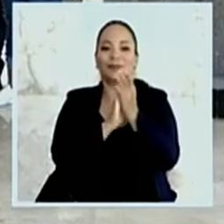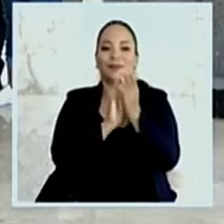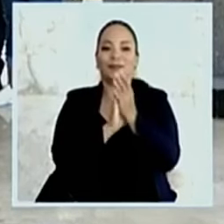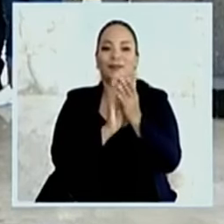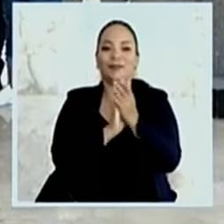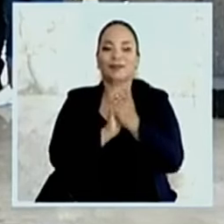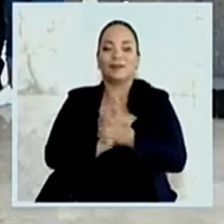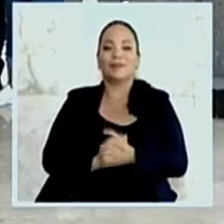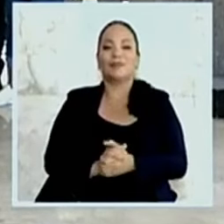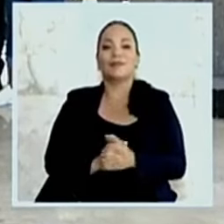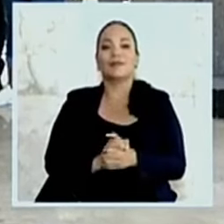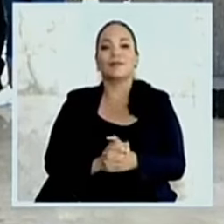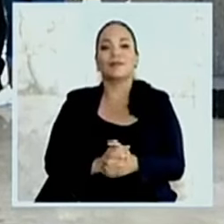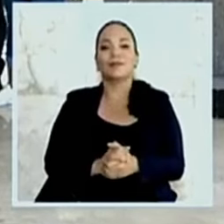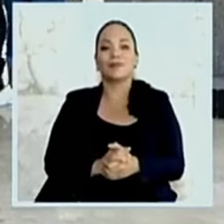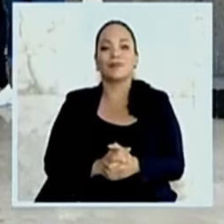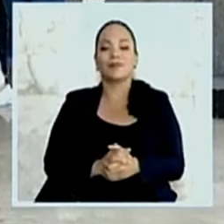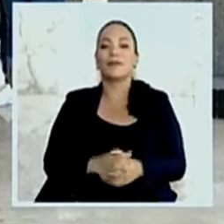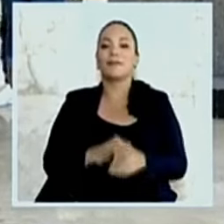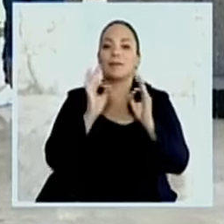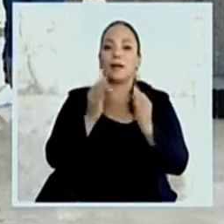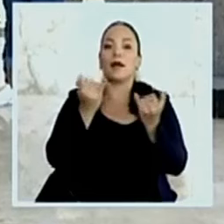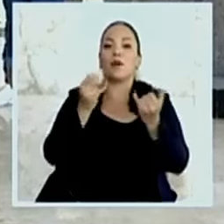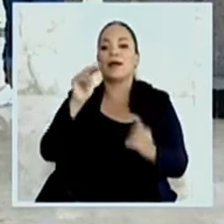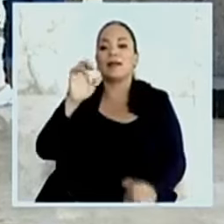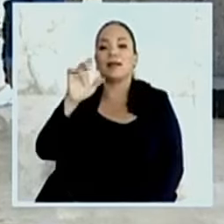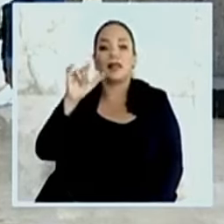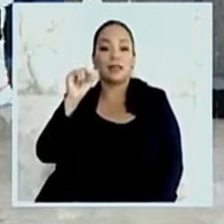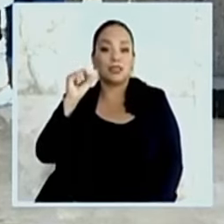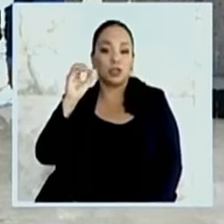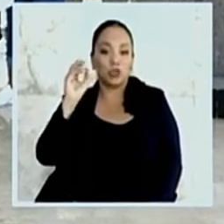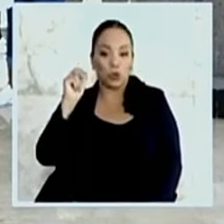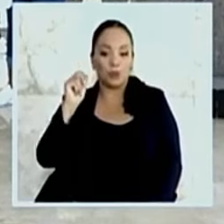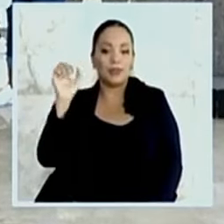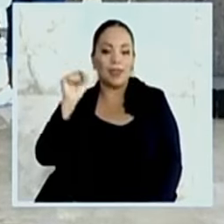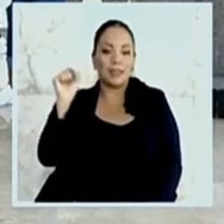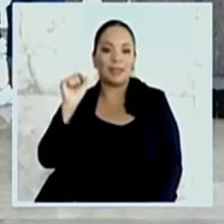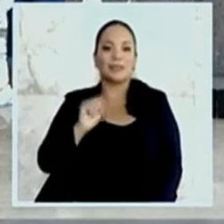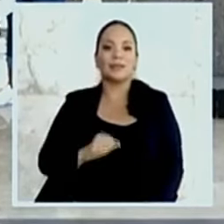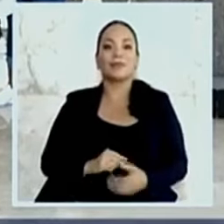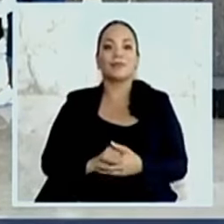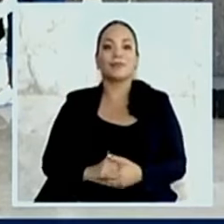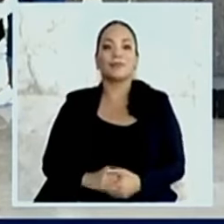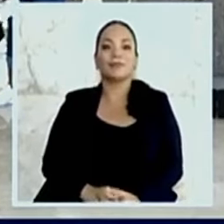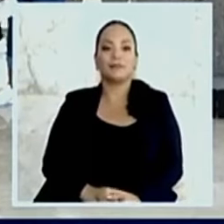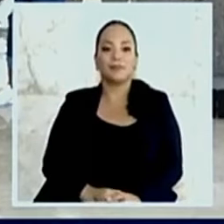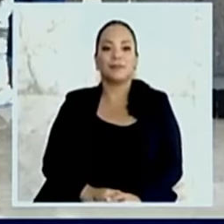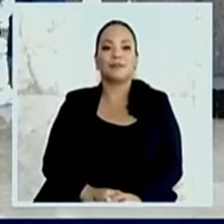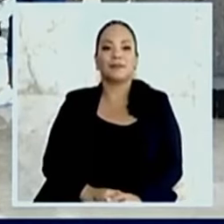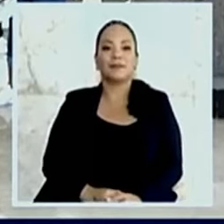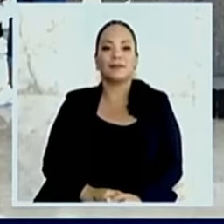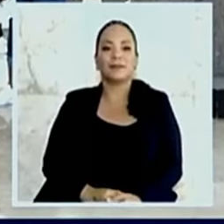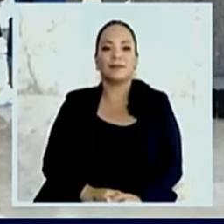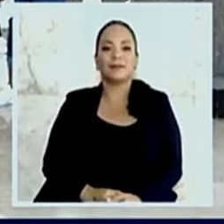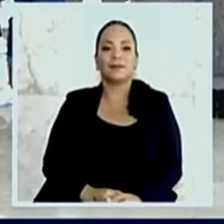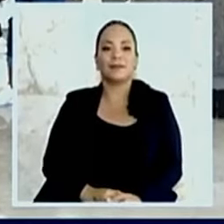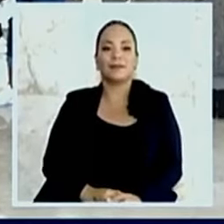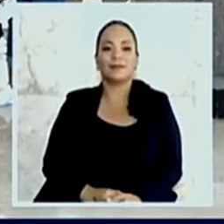Con muchísimo gusto. Un honor. A Nelson. No, ya, no solo yo. Dele usted también.